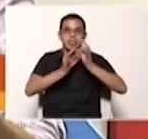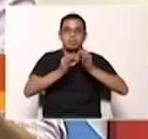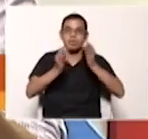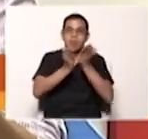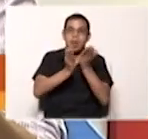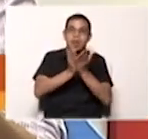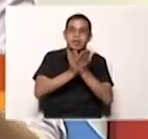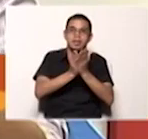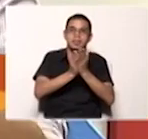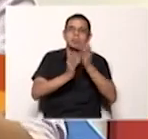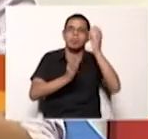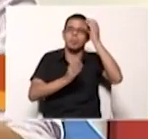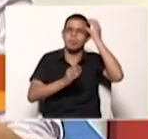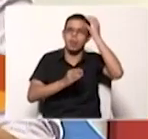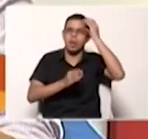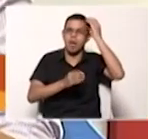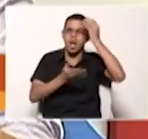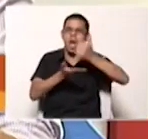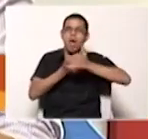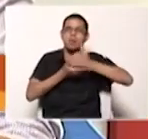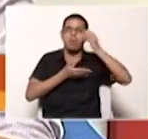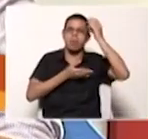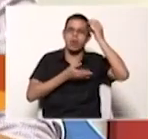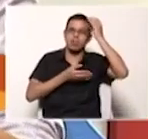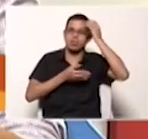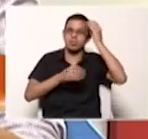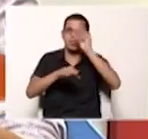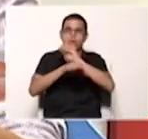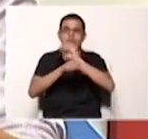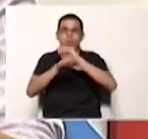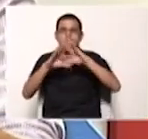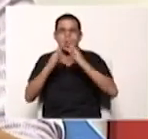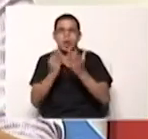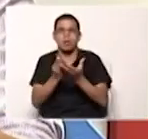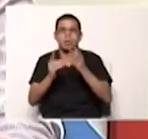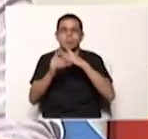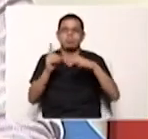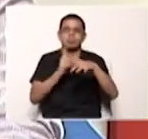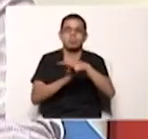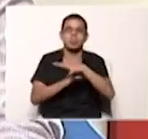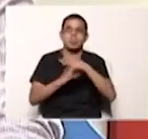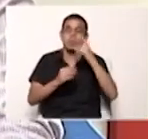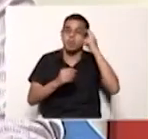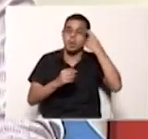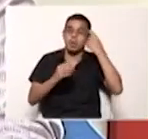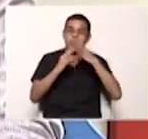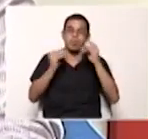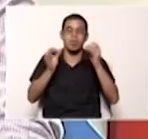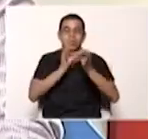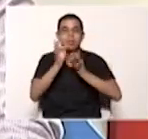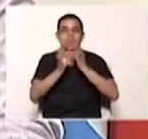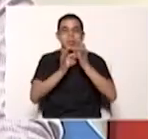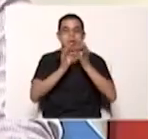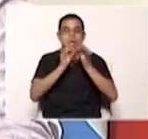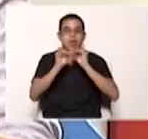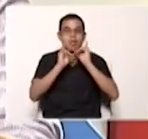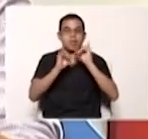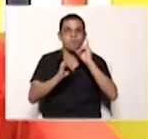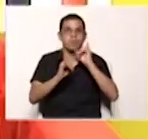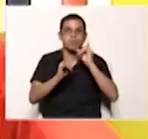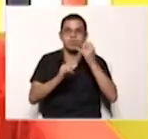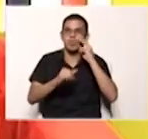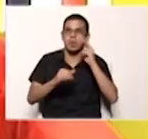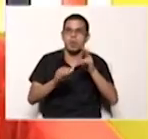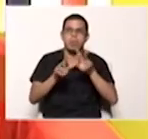que le damos a nuestro planeta. Recuerde que todos los viernes puede encontrar nuestro encartado en los diarios Últimas Noticias, Ciudad Caracas, Correo del Orinoco y 4F.